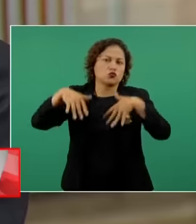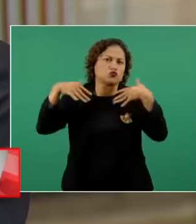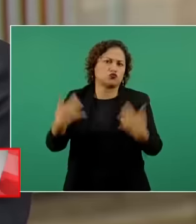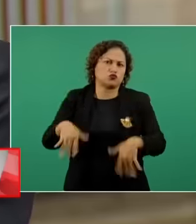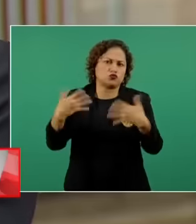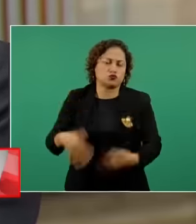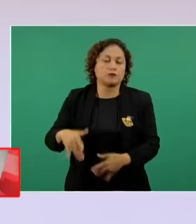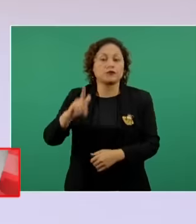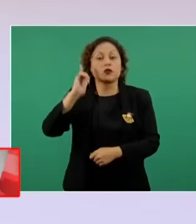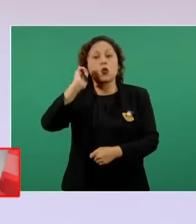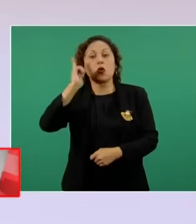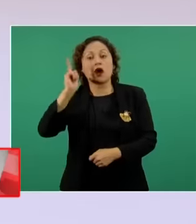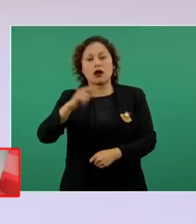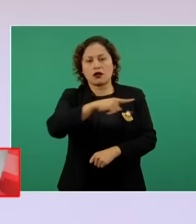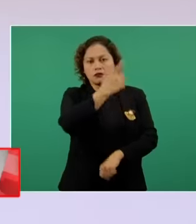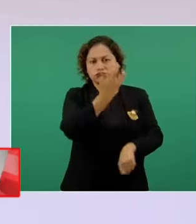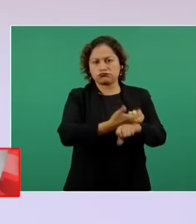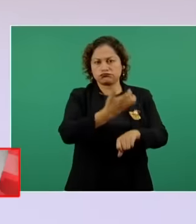quien posee